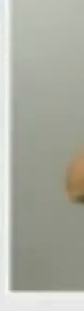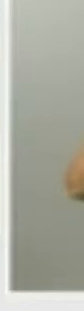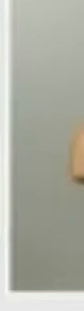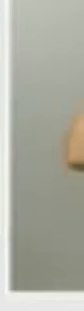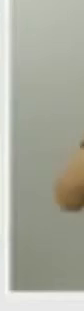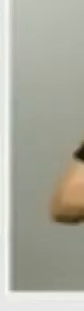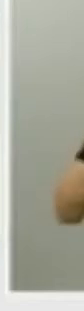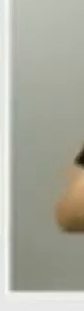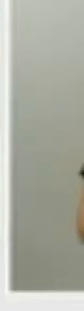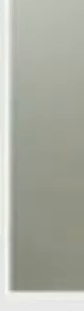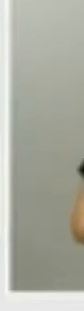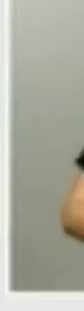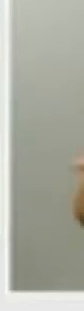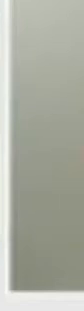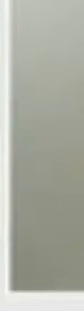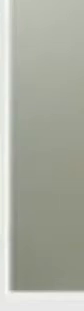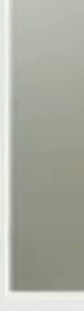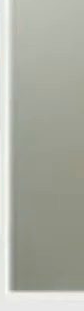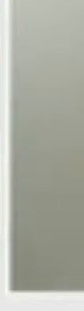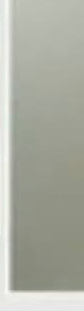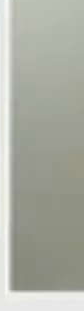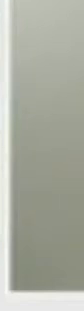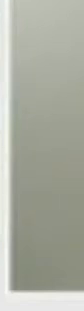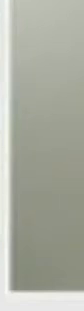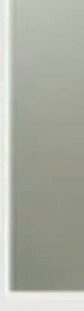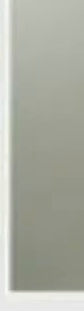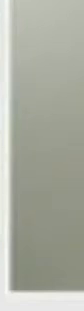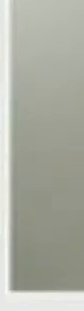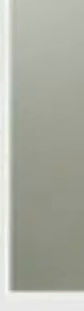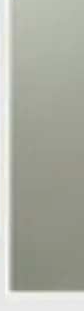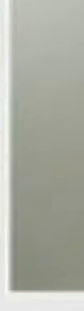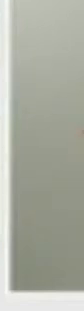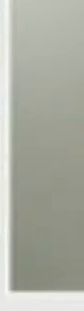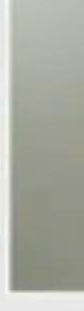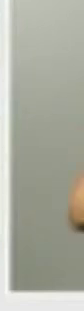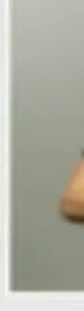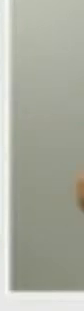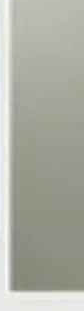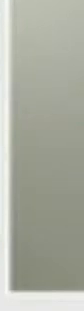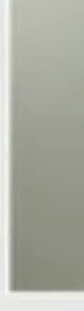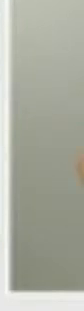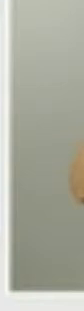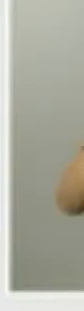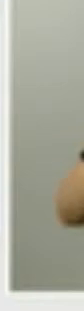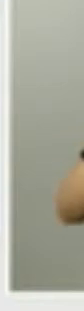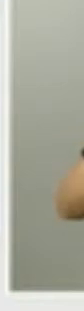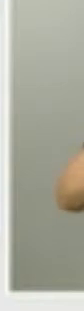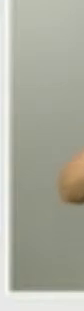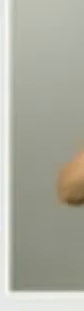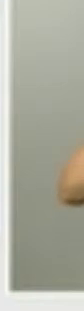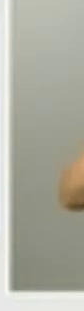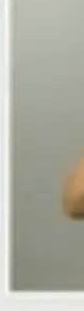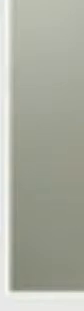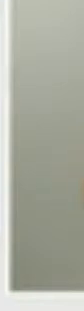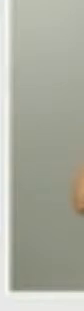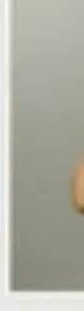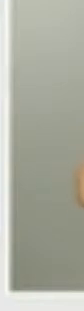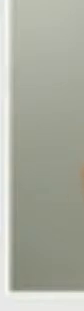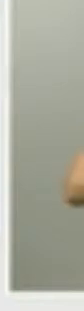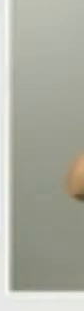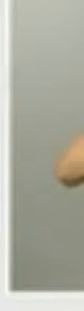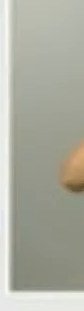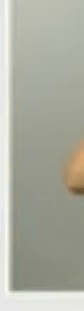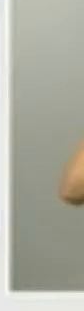tercero es que aquí va a haber una gran cooperación entre los distintos niveles de la Administración y en la norma se establecen